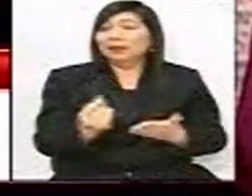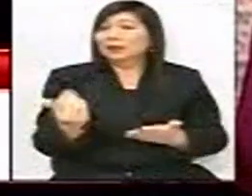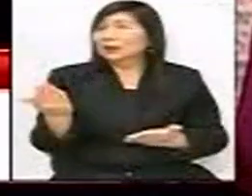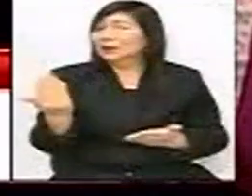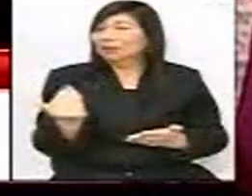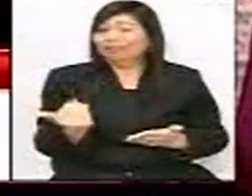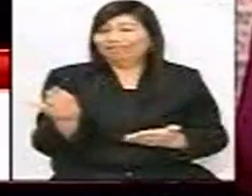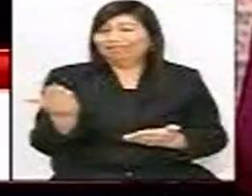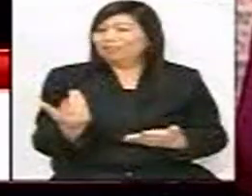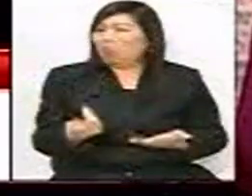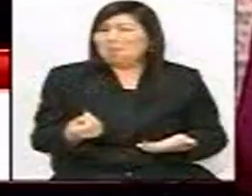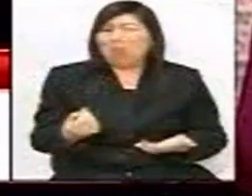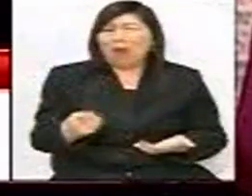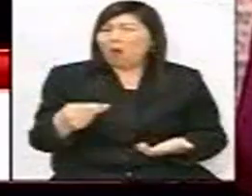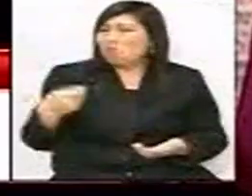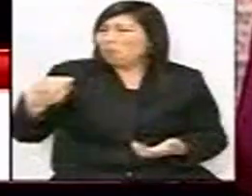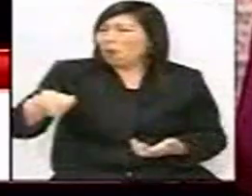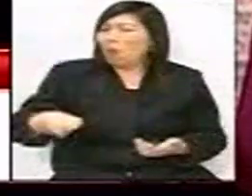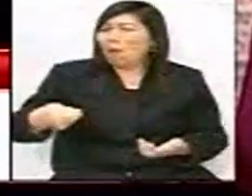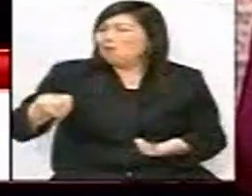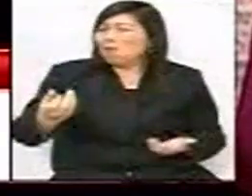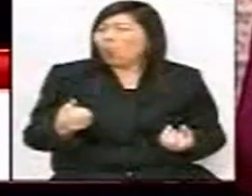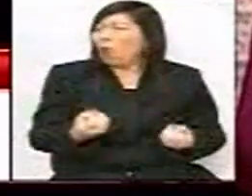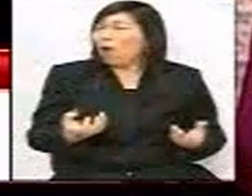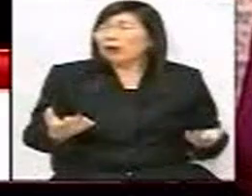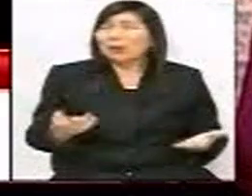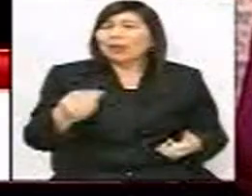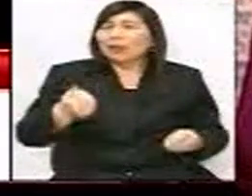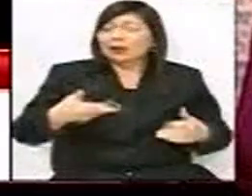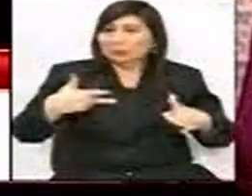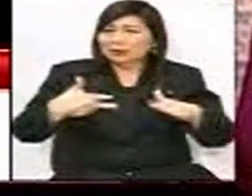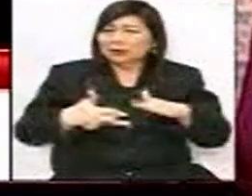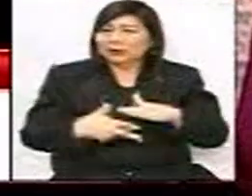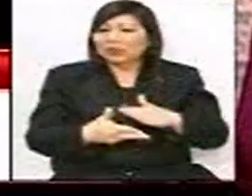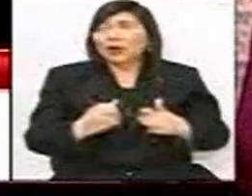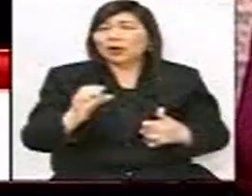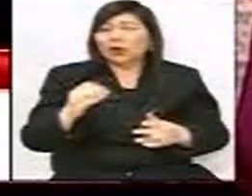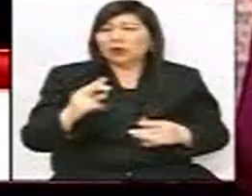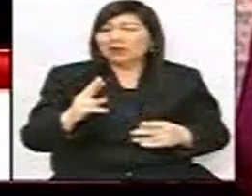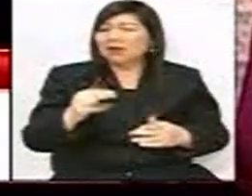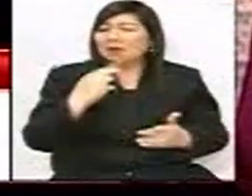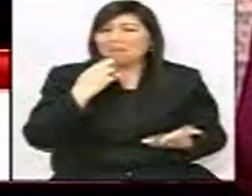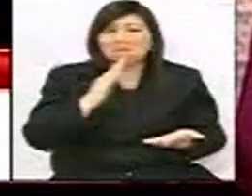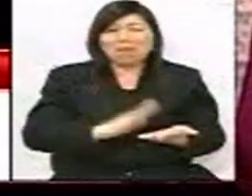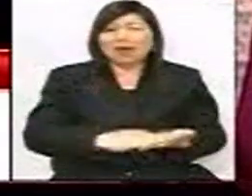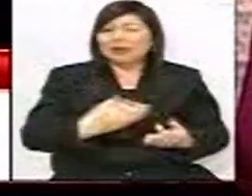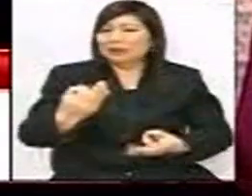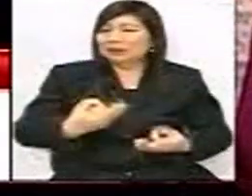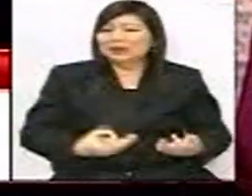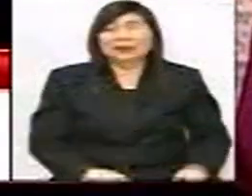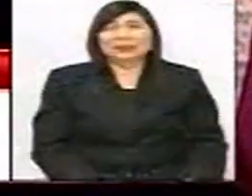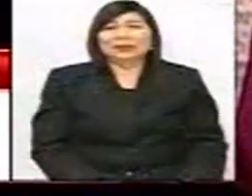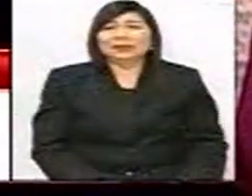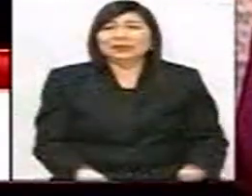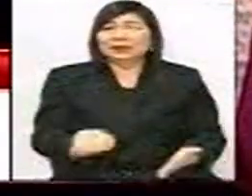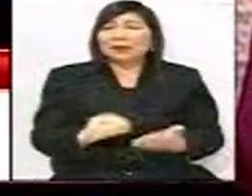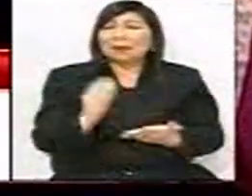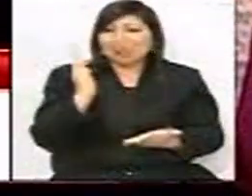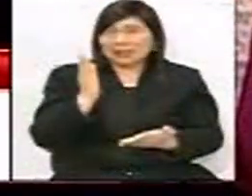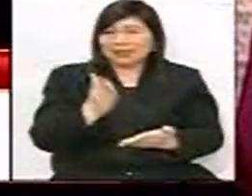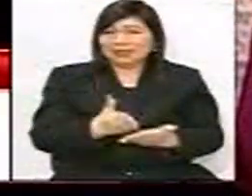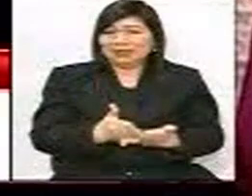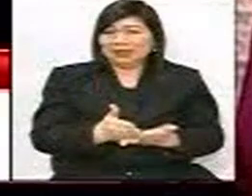cobrando indebidamente los peajes, como dice la Contraloría, haciendo mal el cálculo. En vez de aplicar la